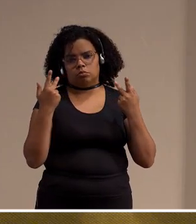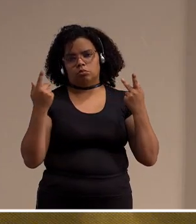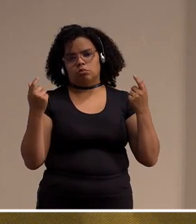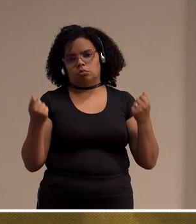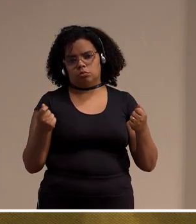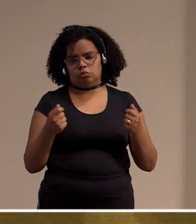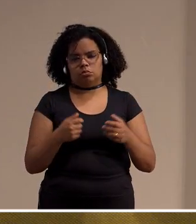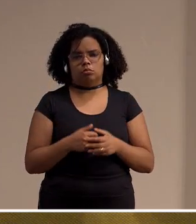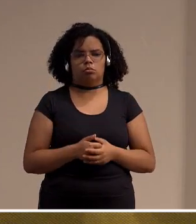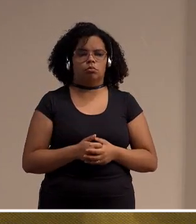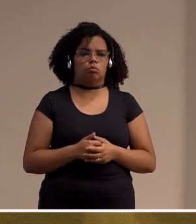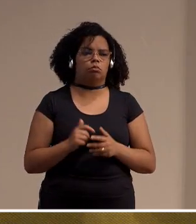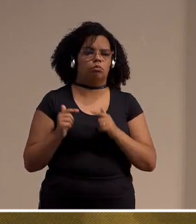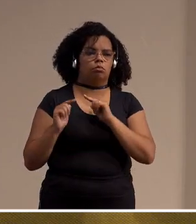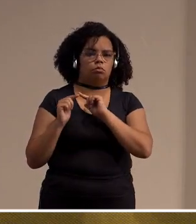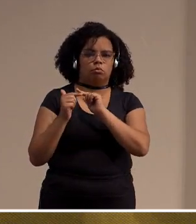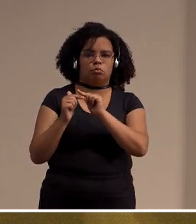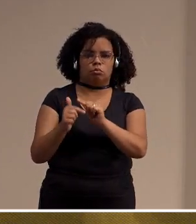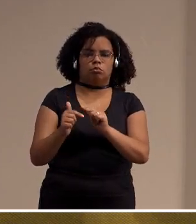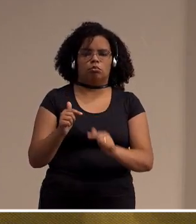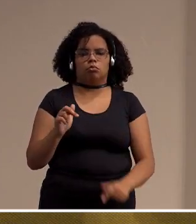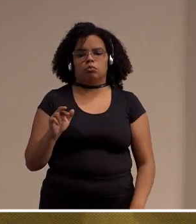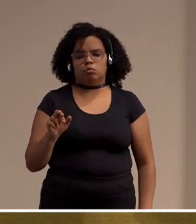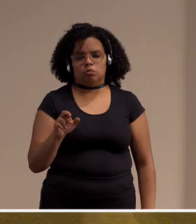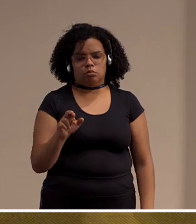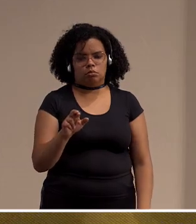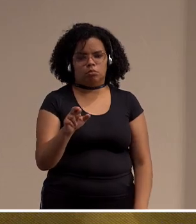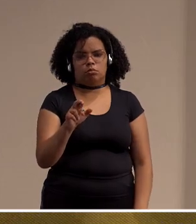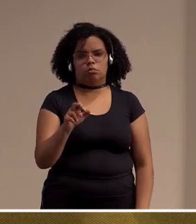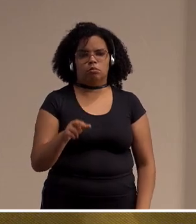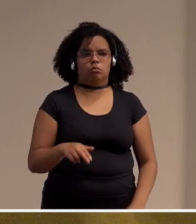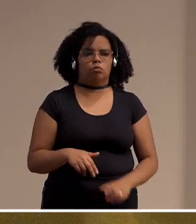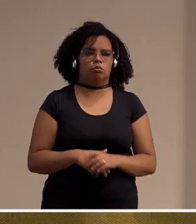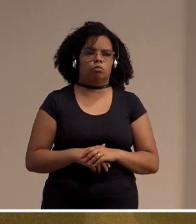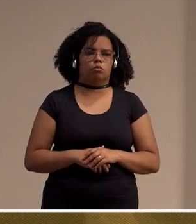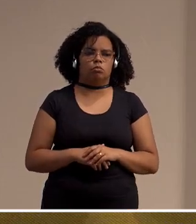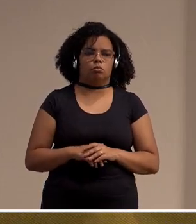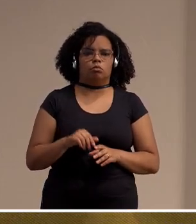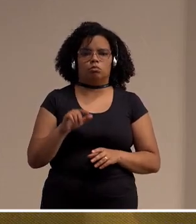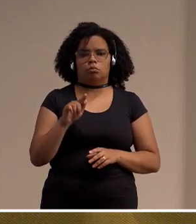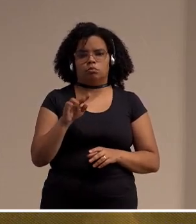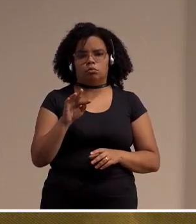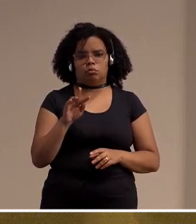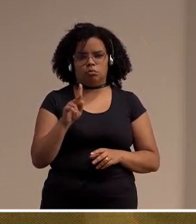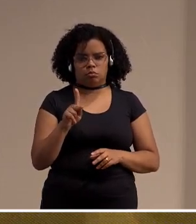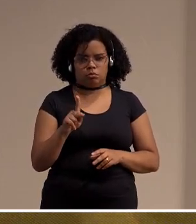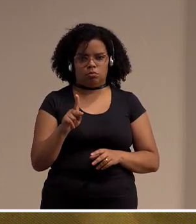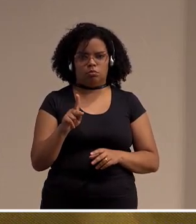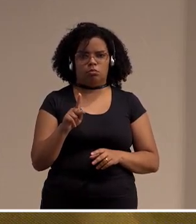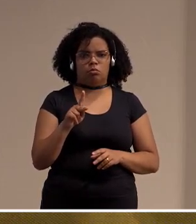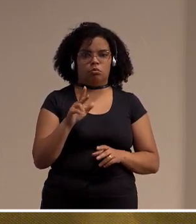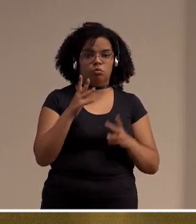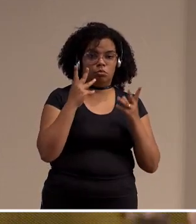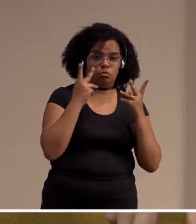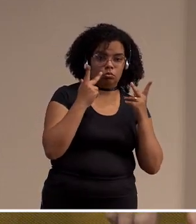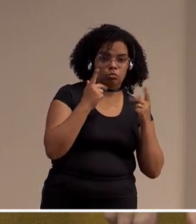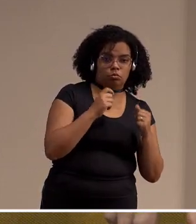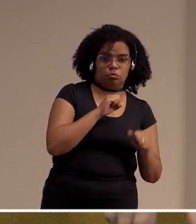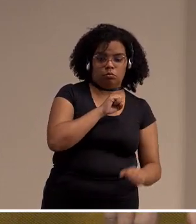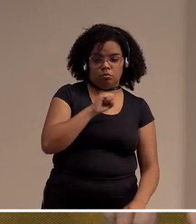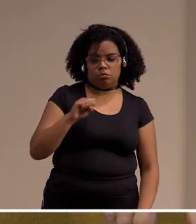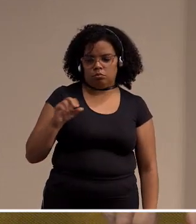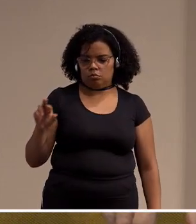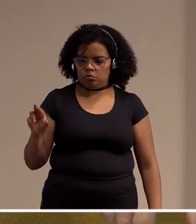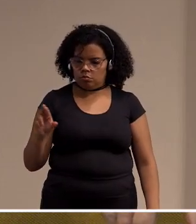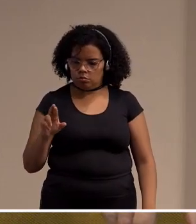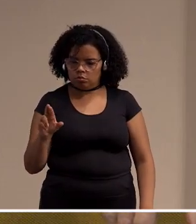ratones. Entonces él pone no ChatGPT león que mata ratones, y él postea esa imagen, y a veces sus propios seguidores crean